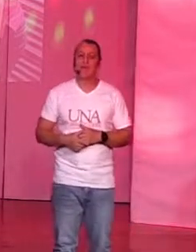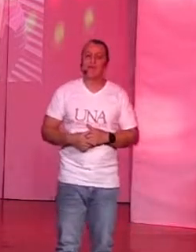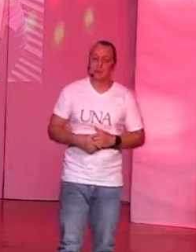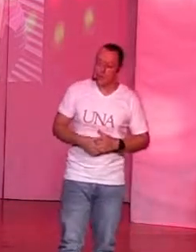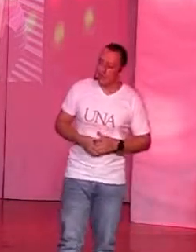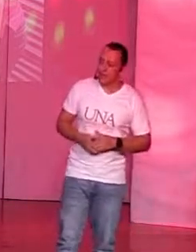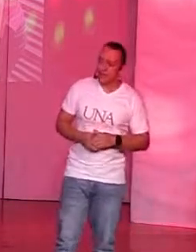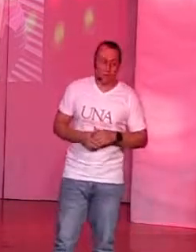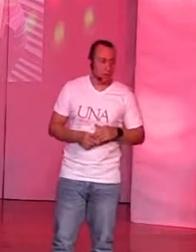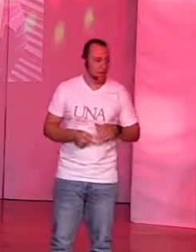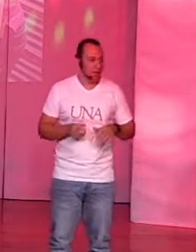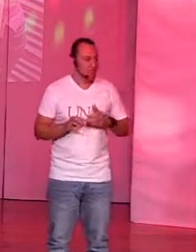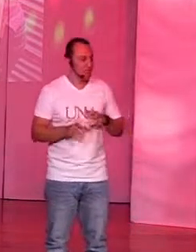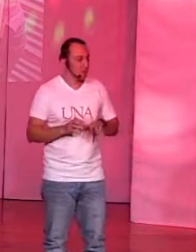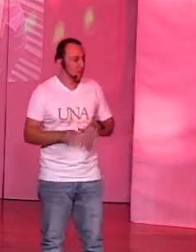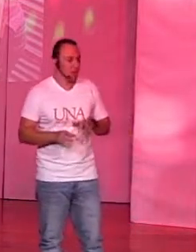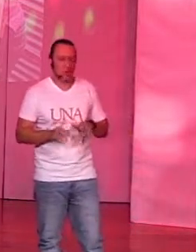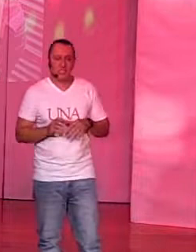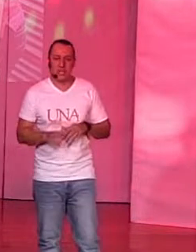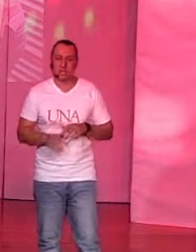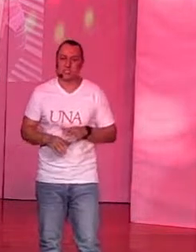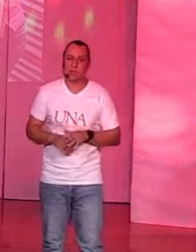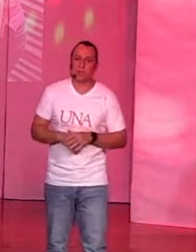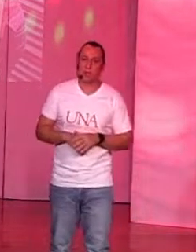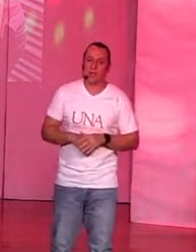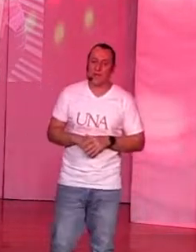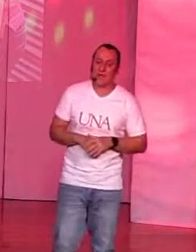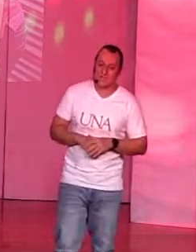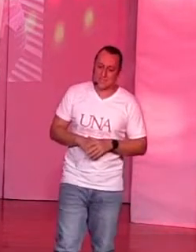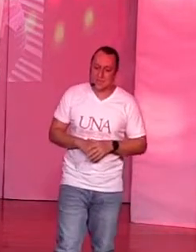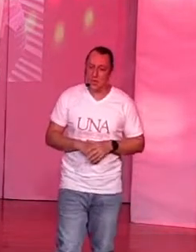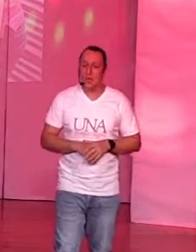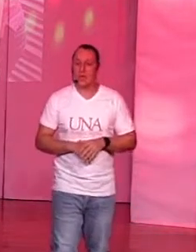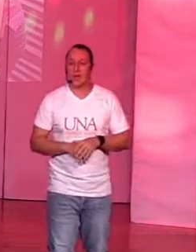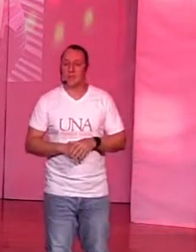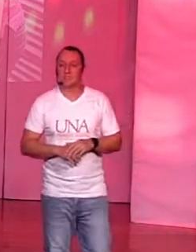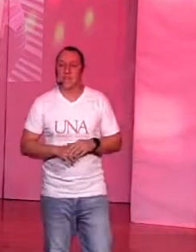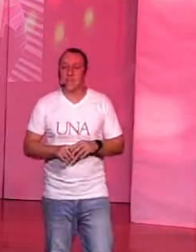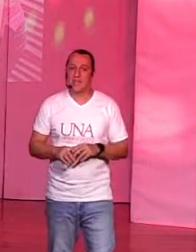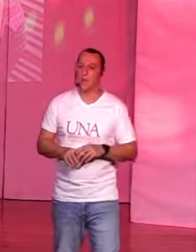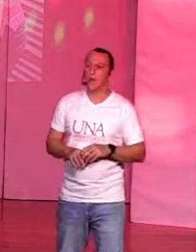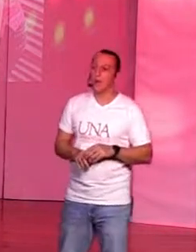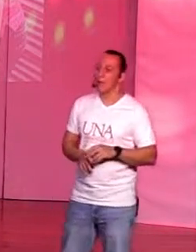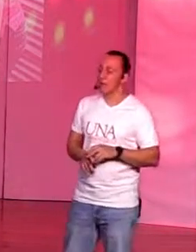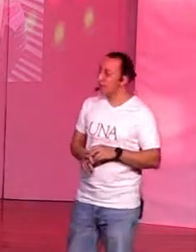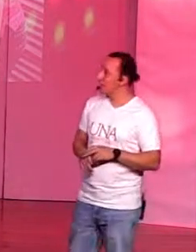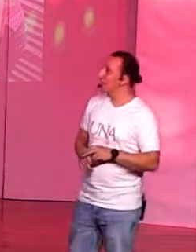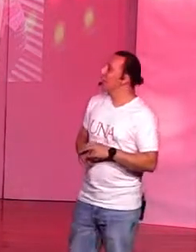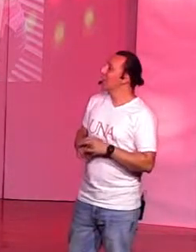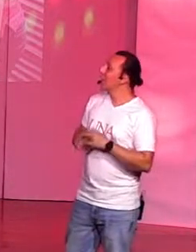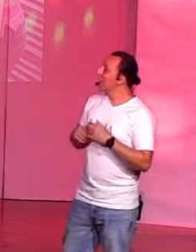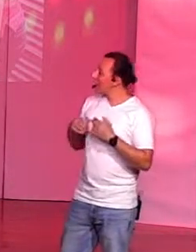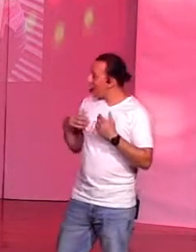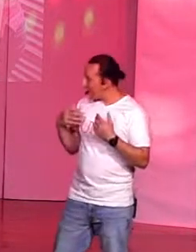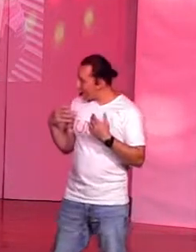link, porque ya las compañeras en este momento en el chat nos están poniendo un enlace para que ustedes puedan ver